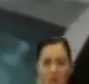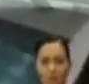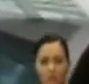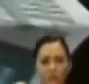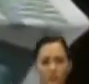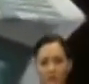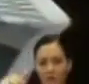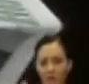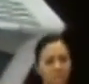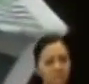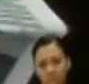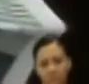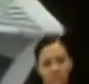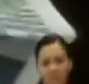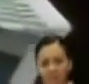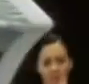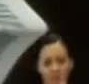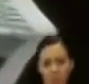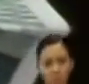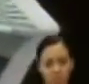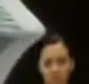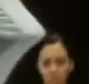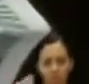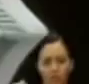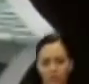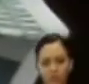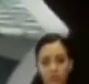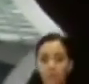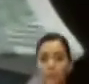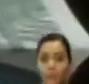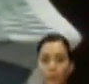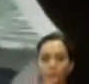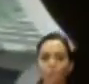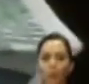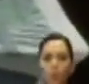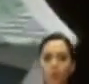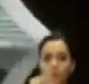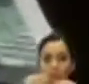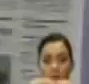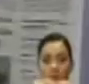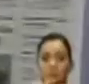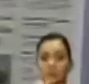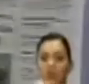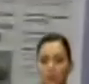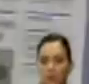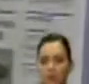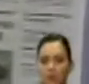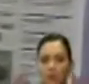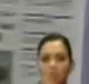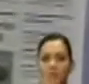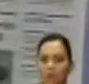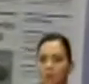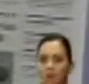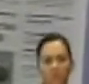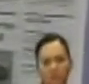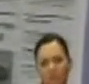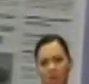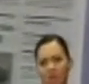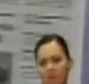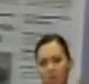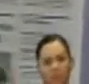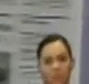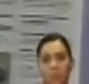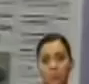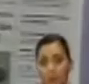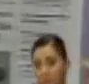porque jamás se han habilitado esas piscinas, pero obviamente se cuida de que el agua se renueve, etcétera, por higiene. Pero no hemos